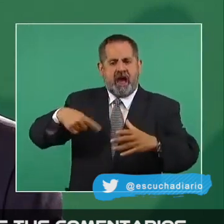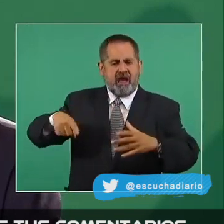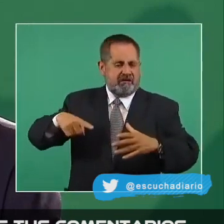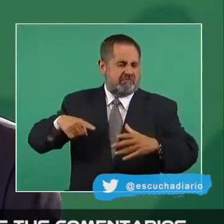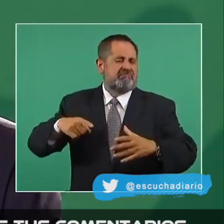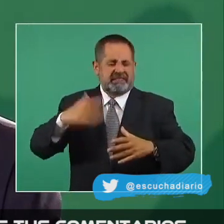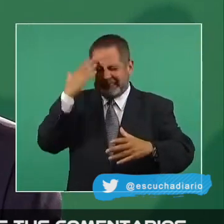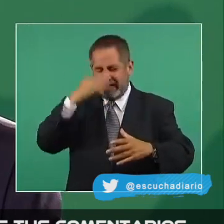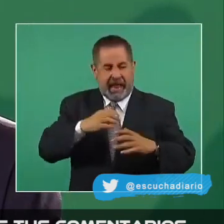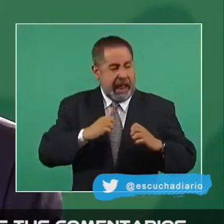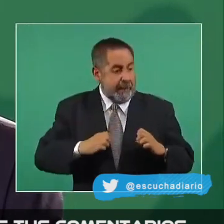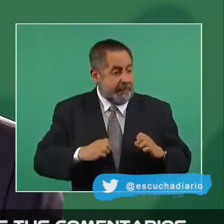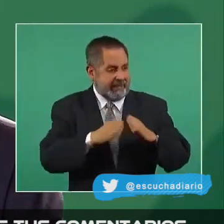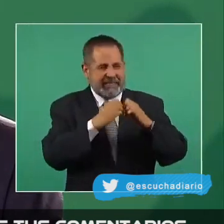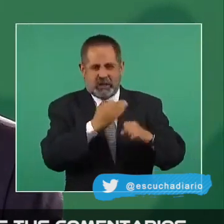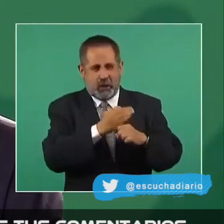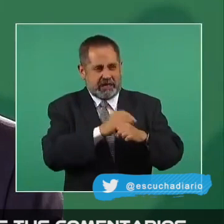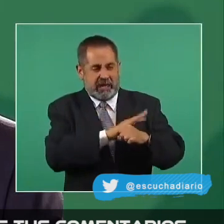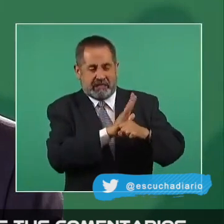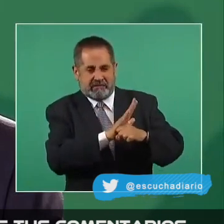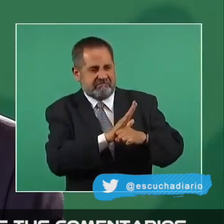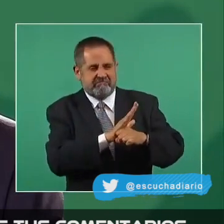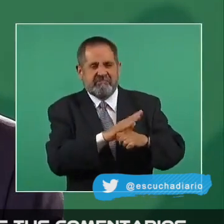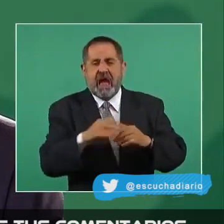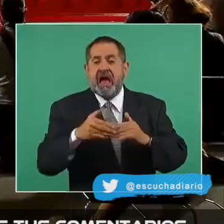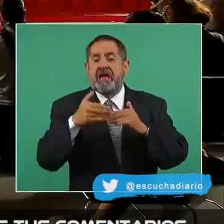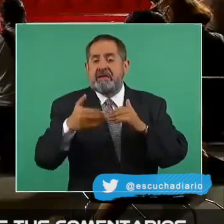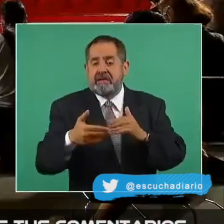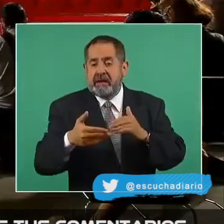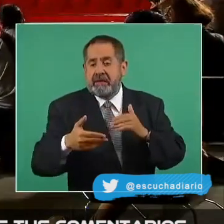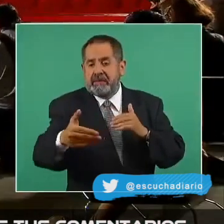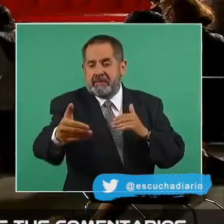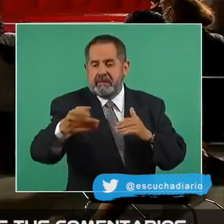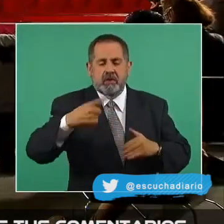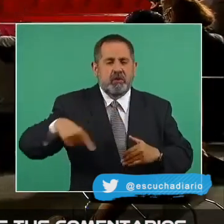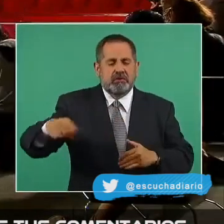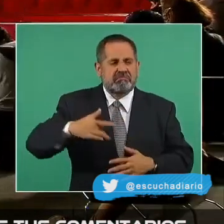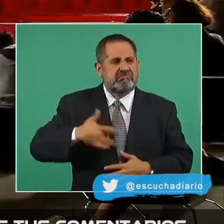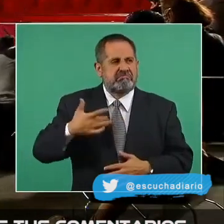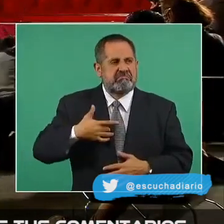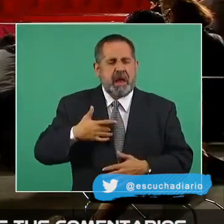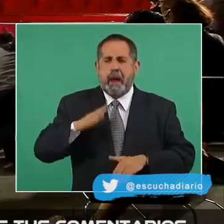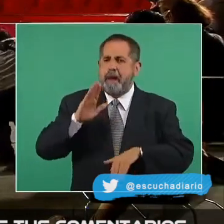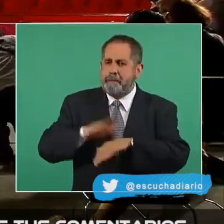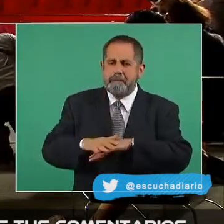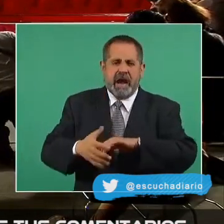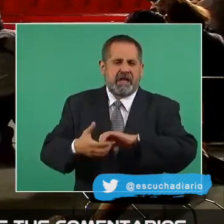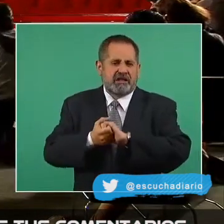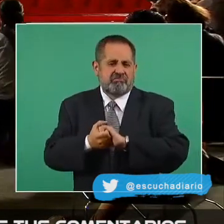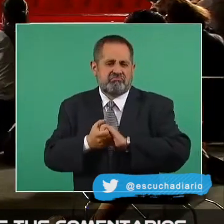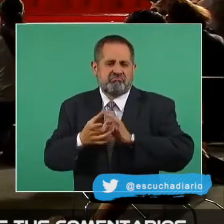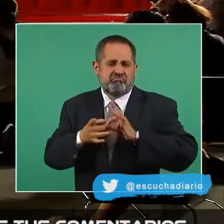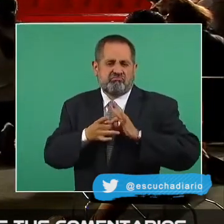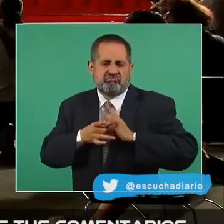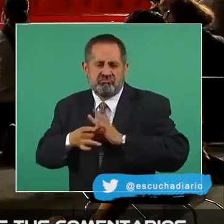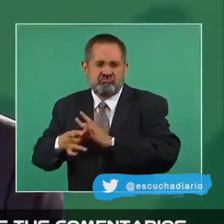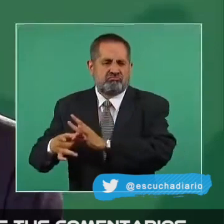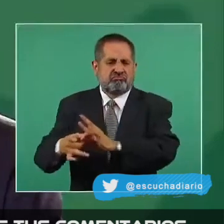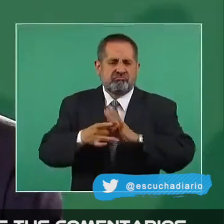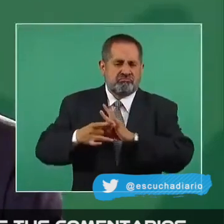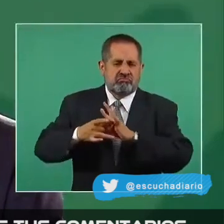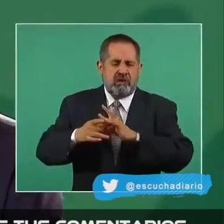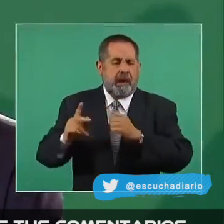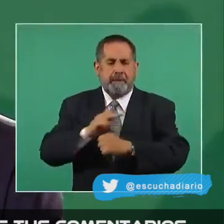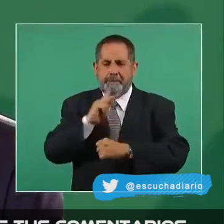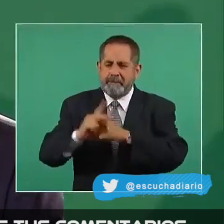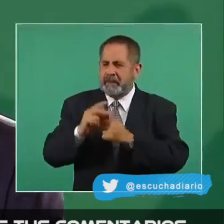irresponsable publicación de Calderón en su cuenta de Twitter, carente de información verídica, con la única intención de desinformar y sembrar dudas que